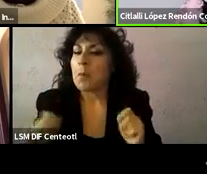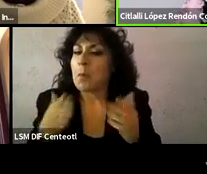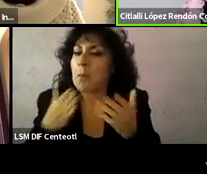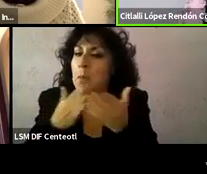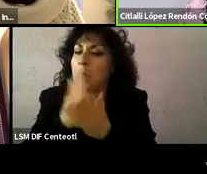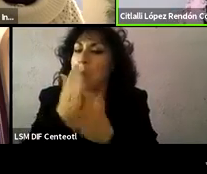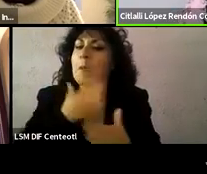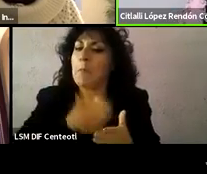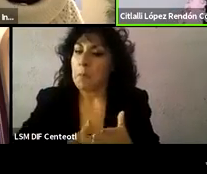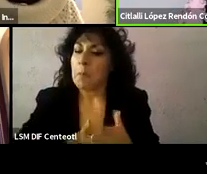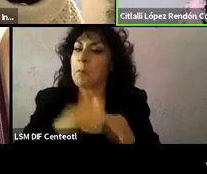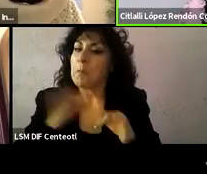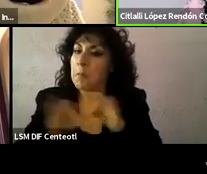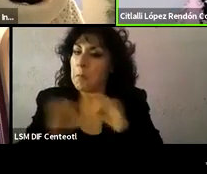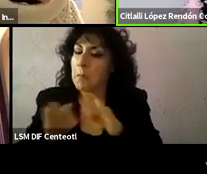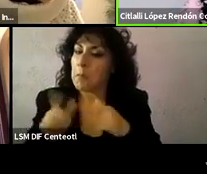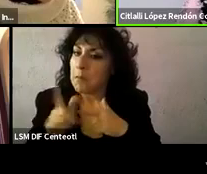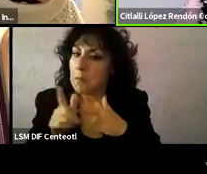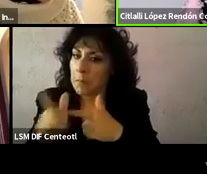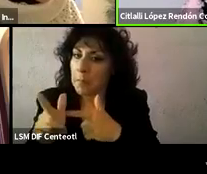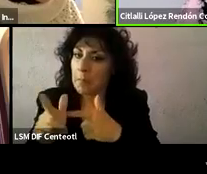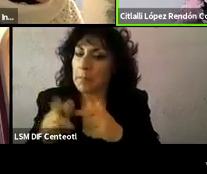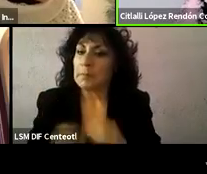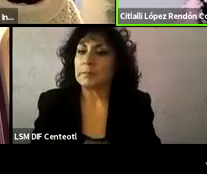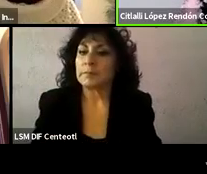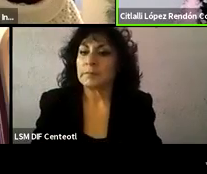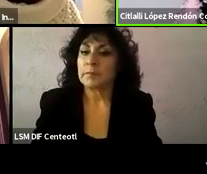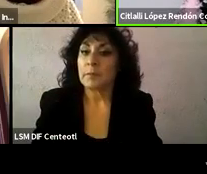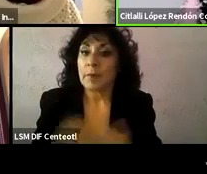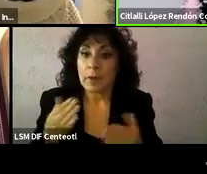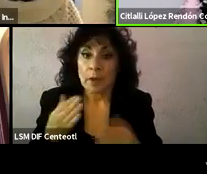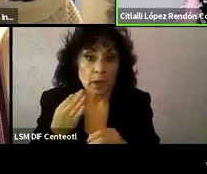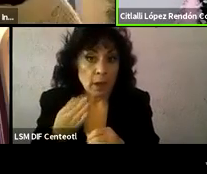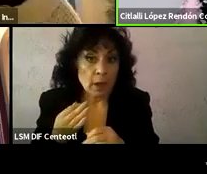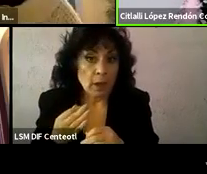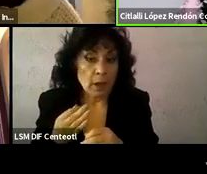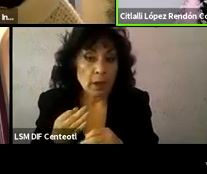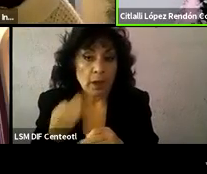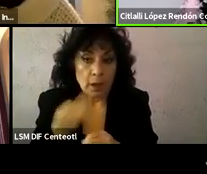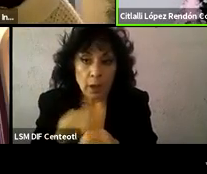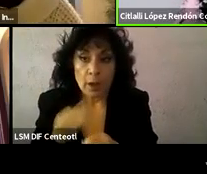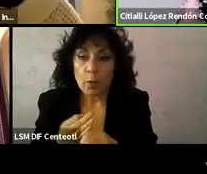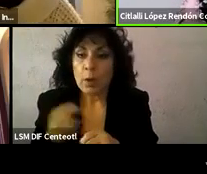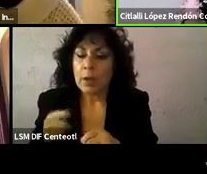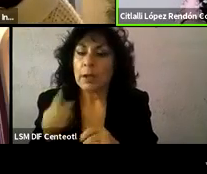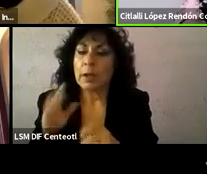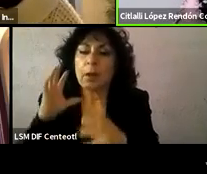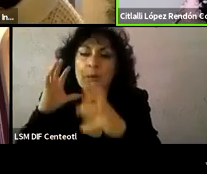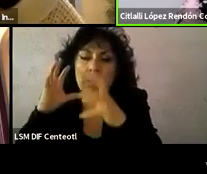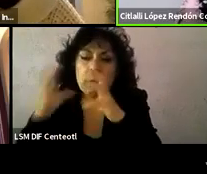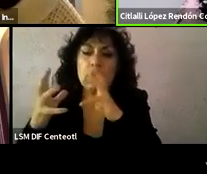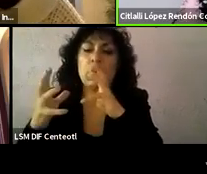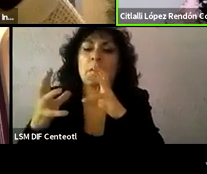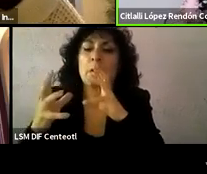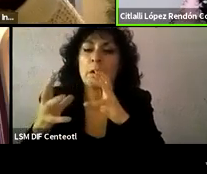pues bueno, justo quisiera llevar ahora la cuestión de conflicto, ¿no? Que era el eje de esta